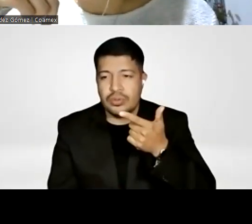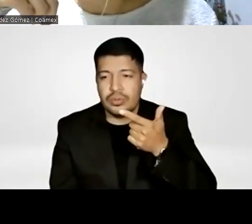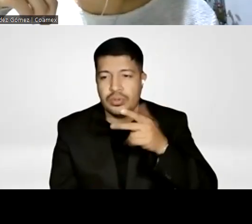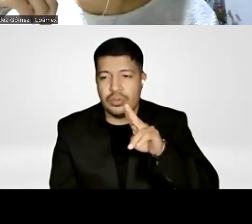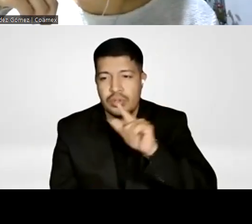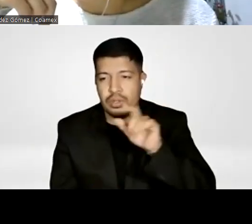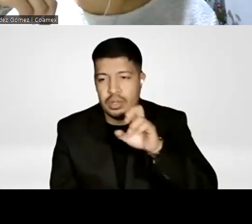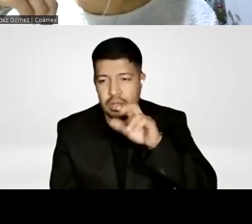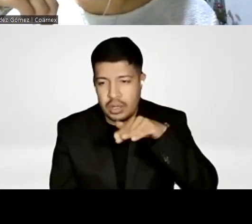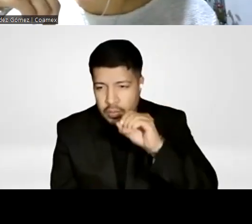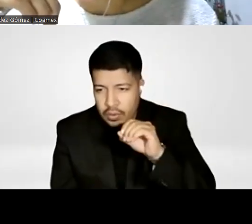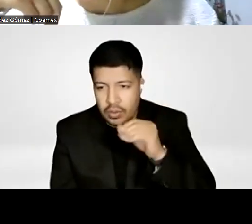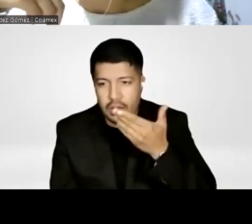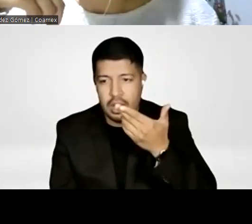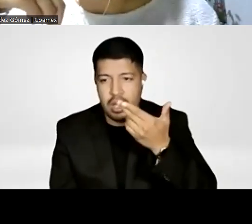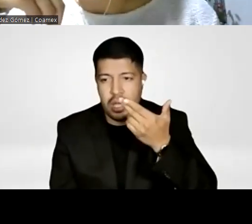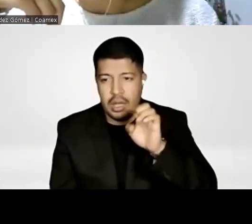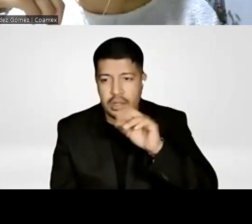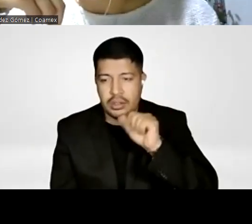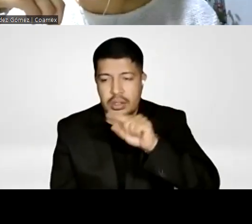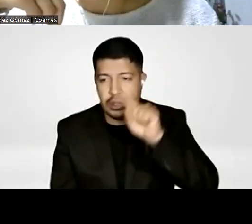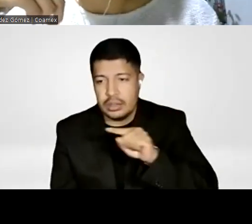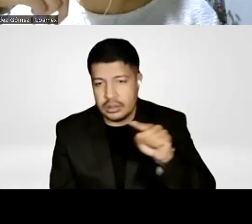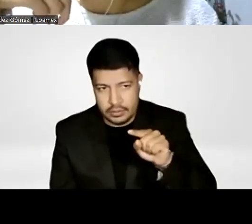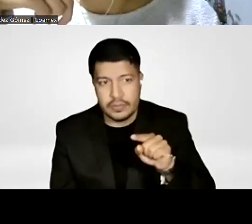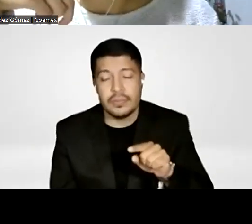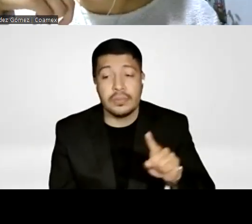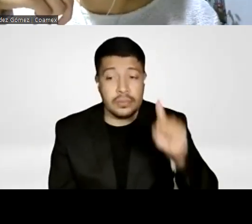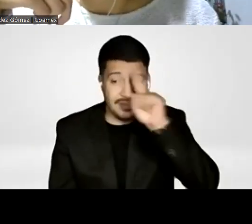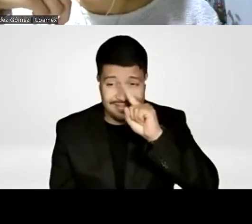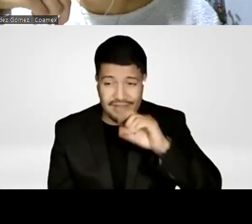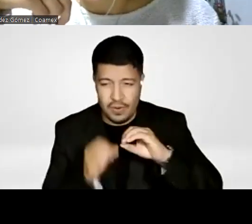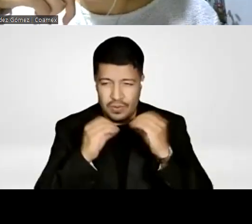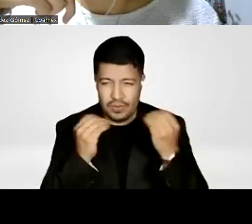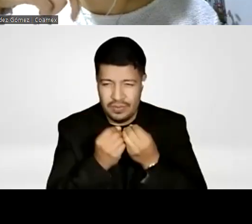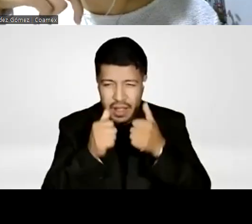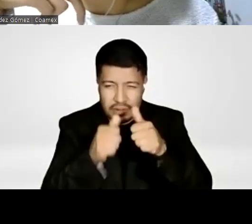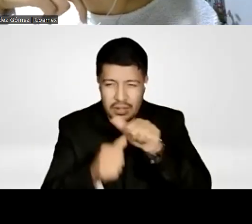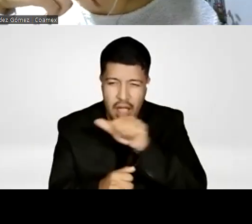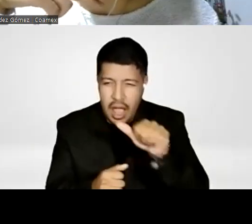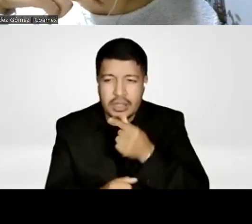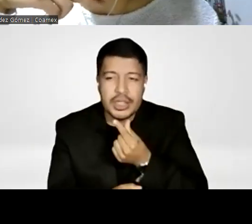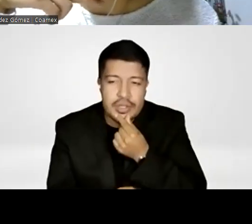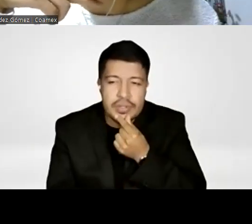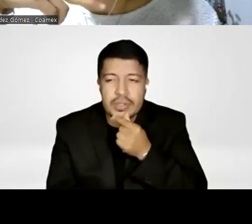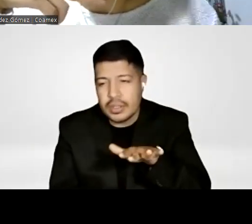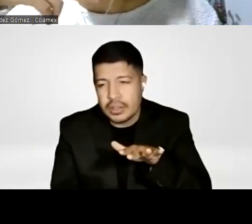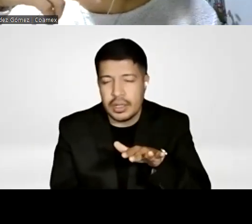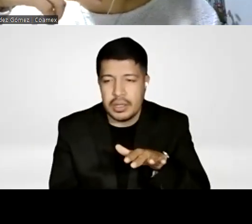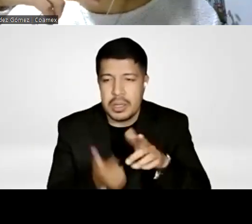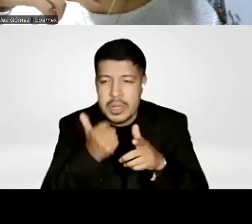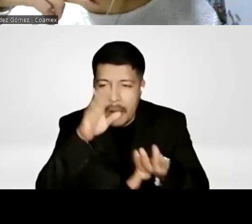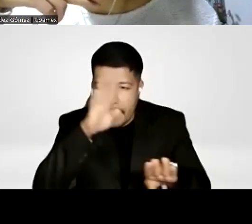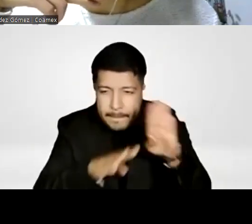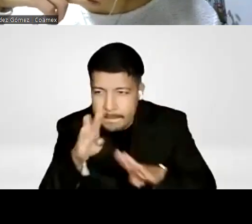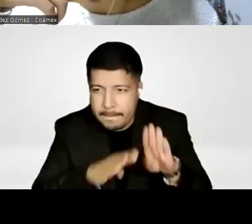¿qué sugerencias podrían brindar a las organizaciones que ofrecen atención a las familias de niñas y niños de escasos recursos o que